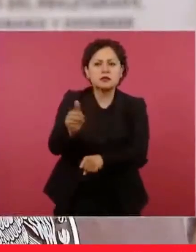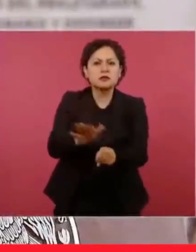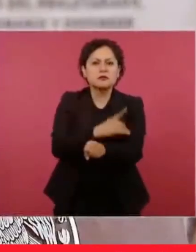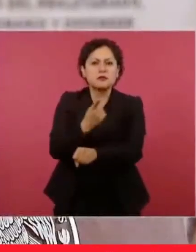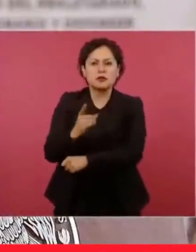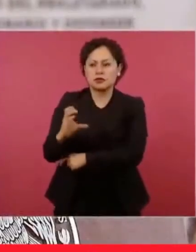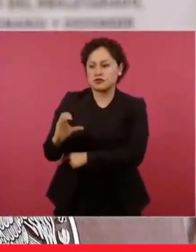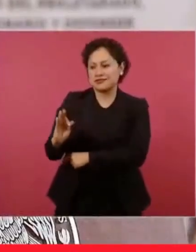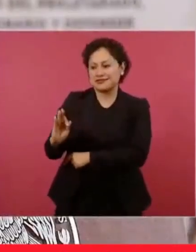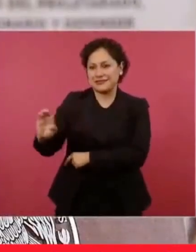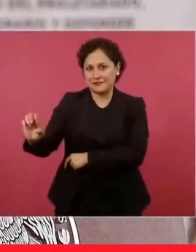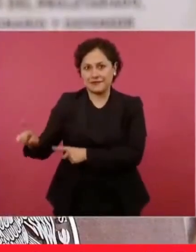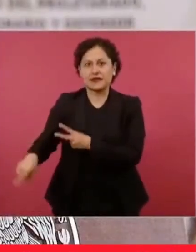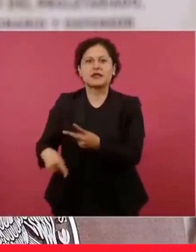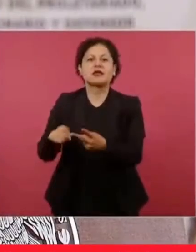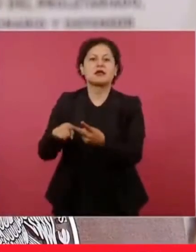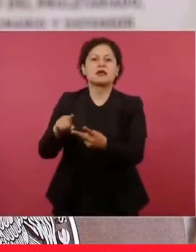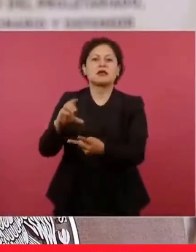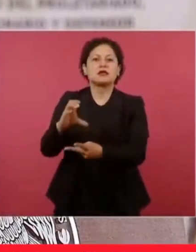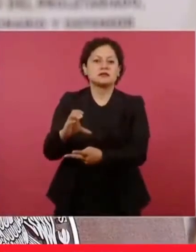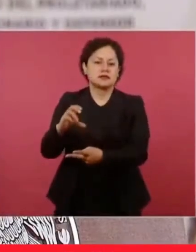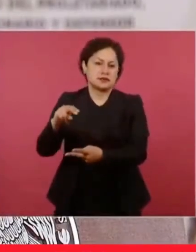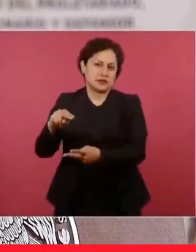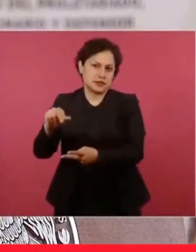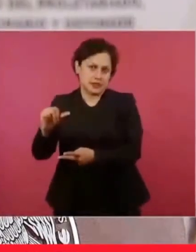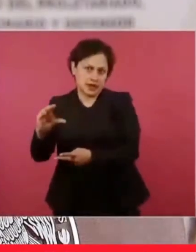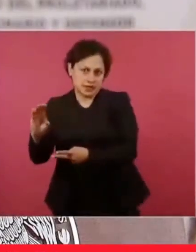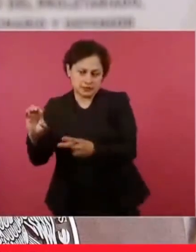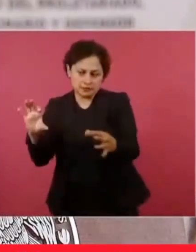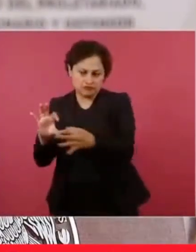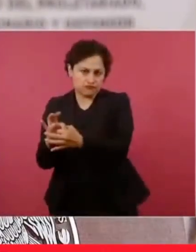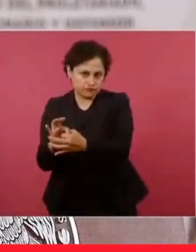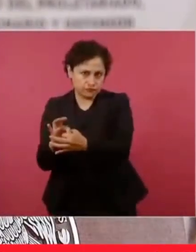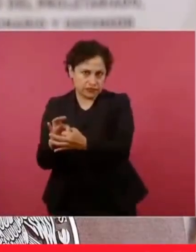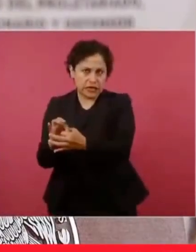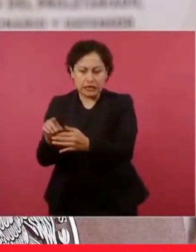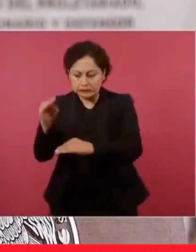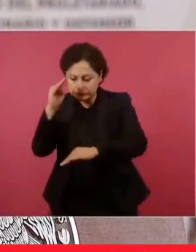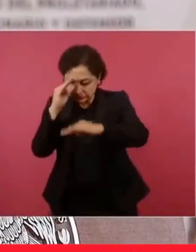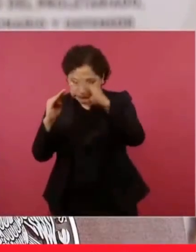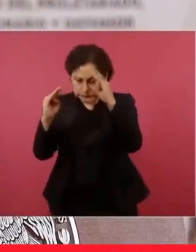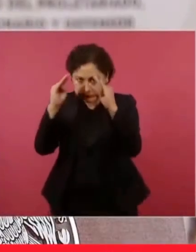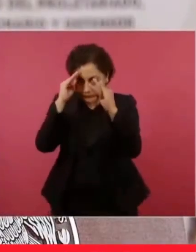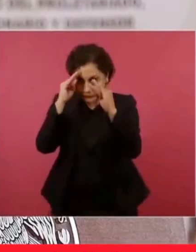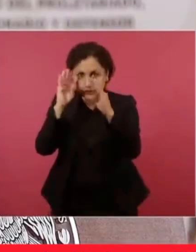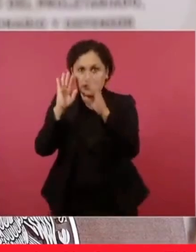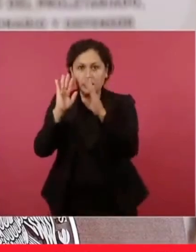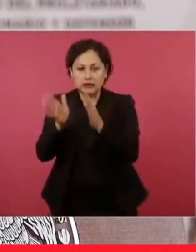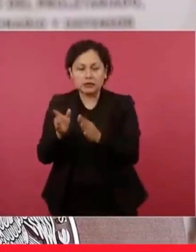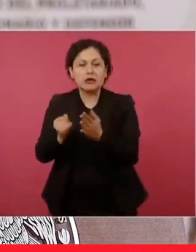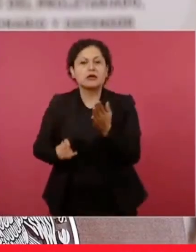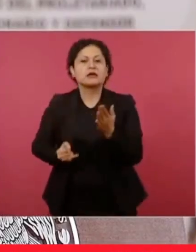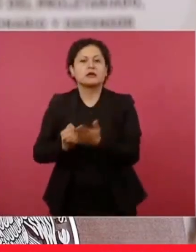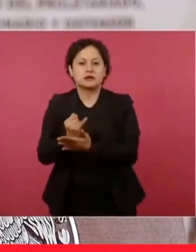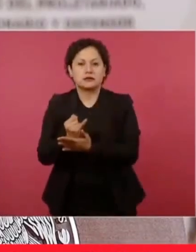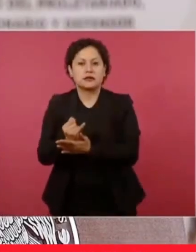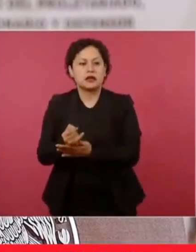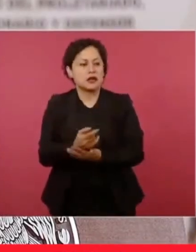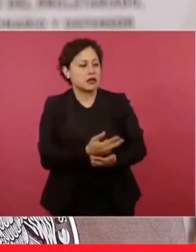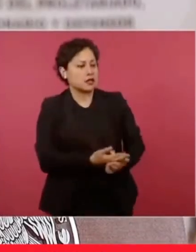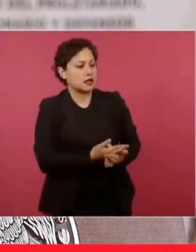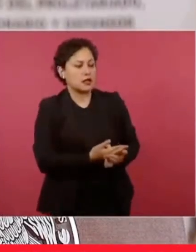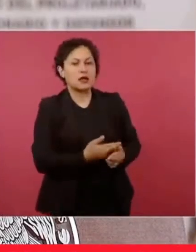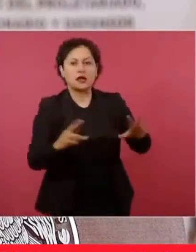Electricidad con el Centro Nacional de Control de Energía, se recuperaron los recursos que están disponibles para su atención y